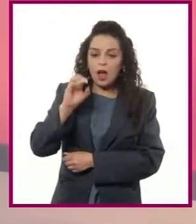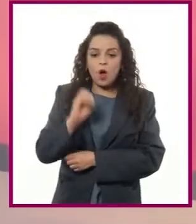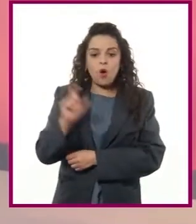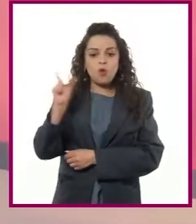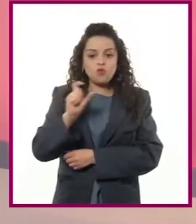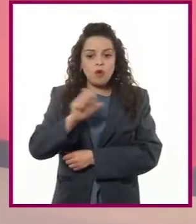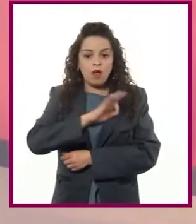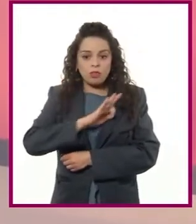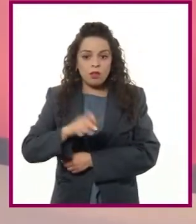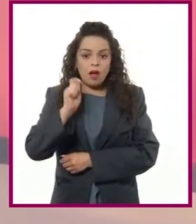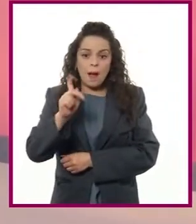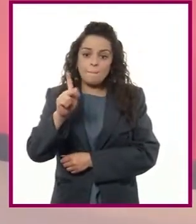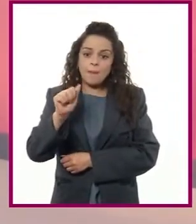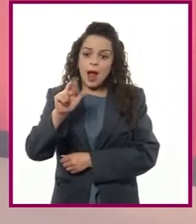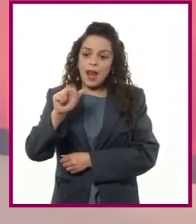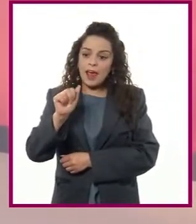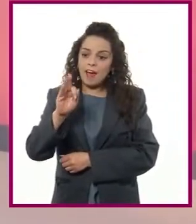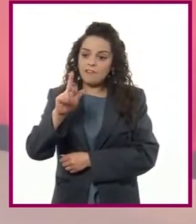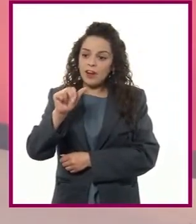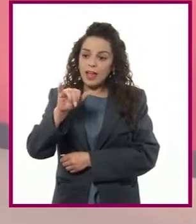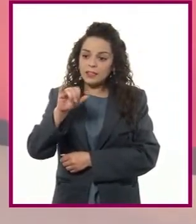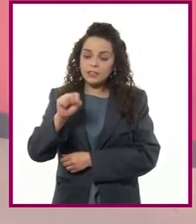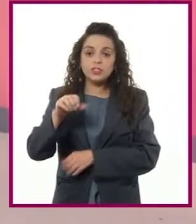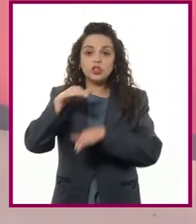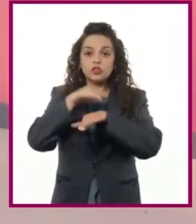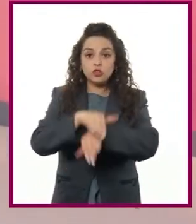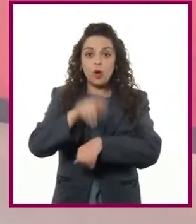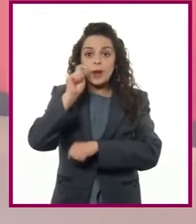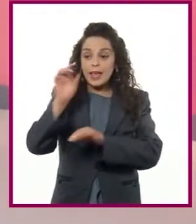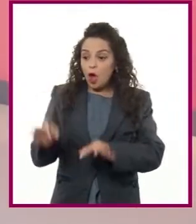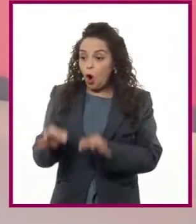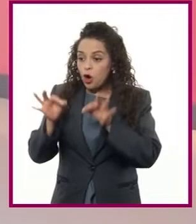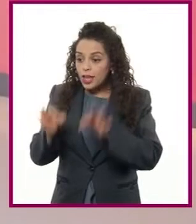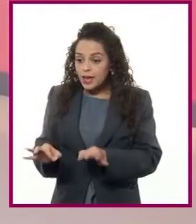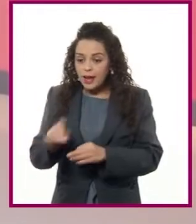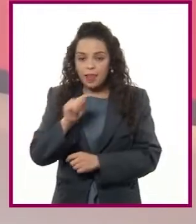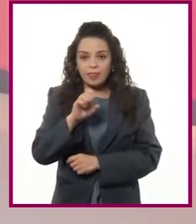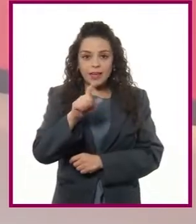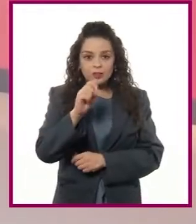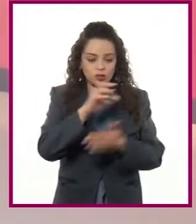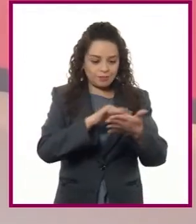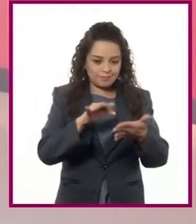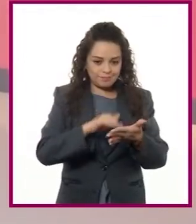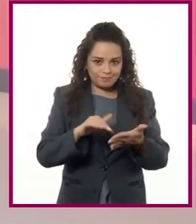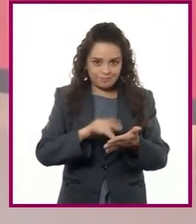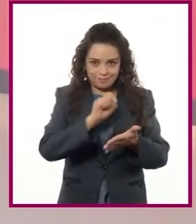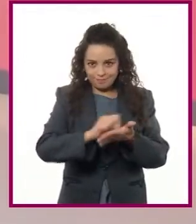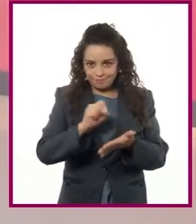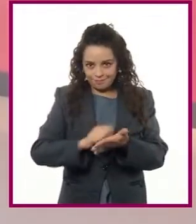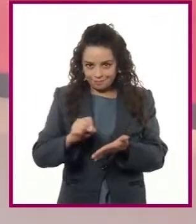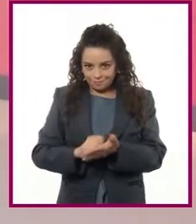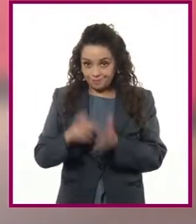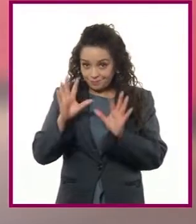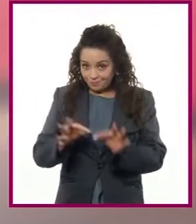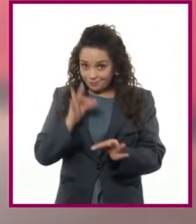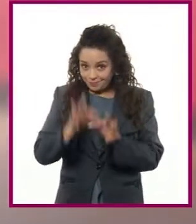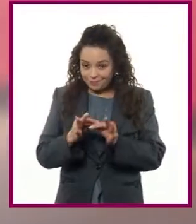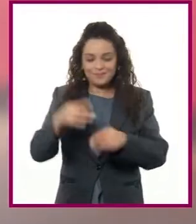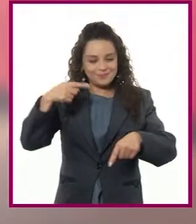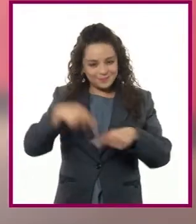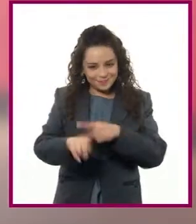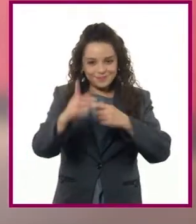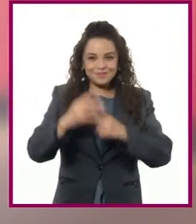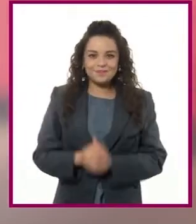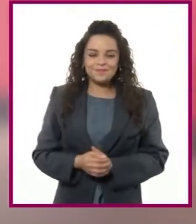hacer una paráfrasis del texto original. Así que, ¿listas y listos? Muy bien, iniciemos. En